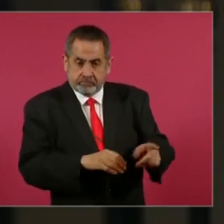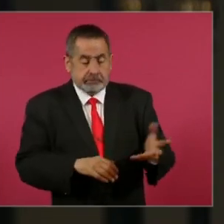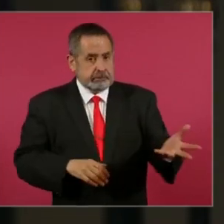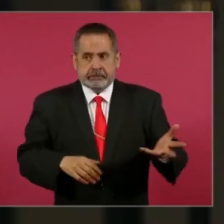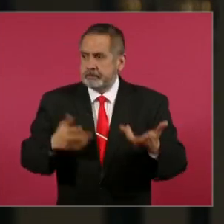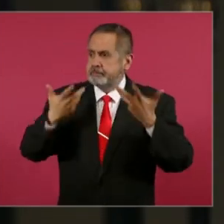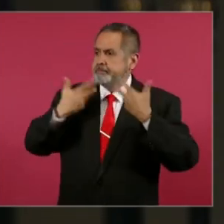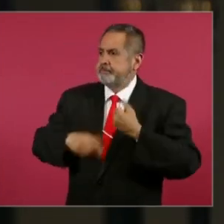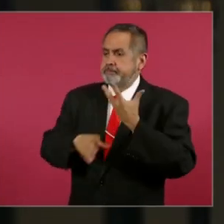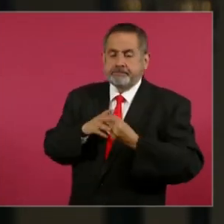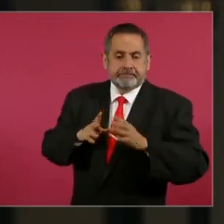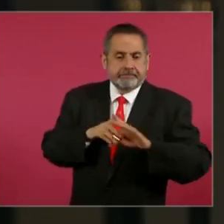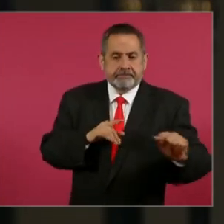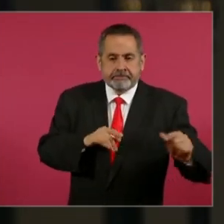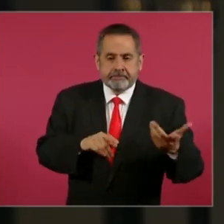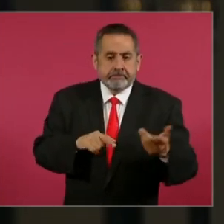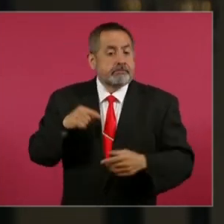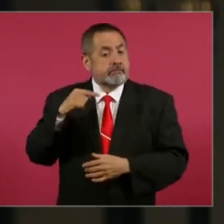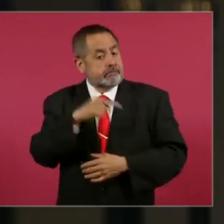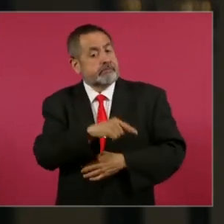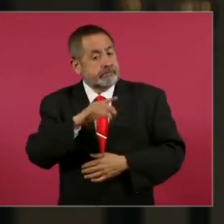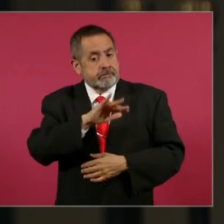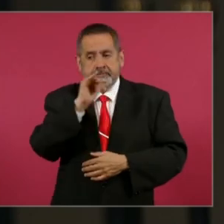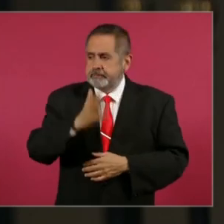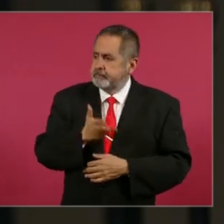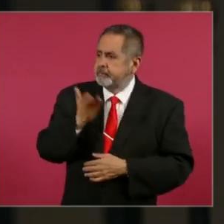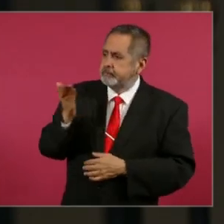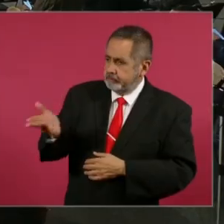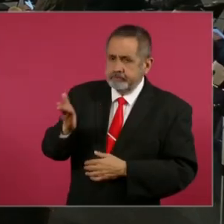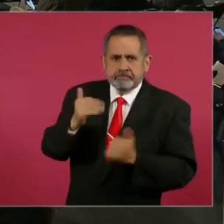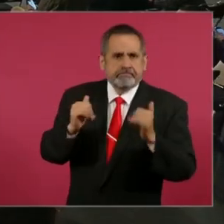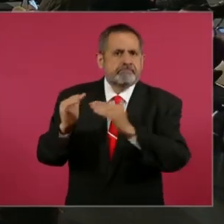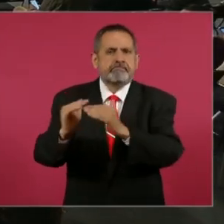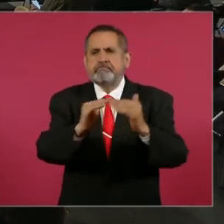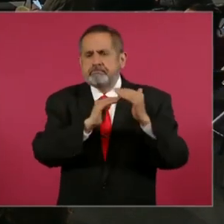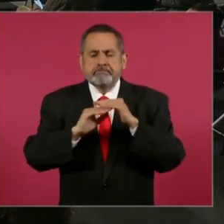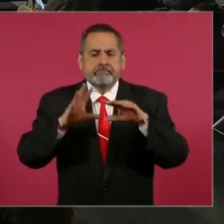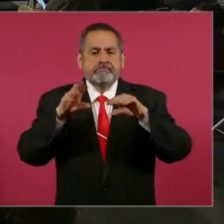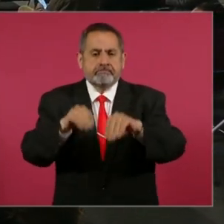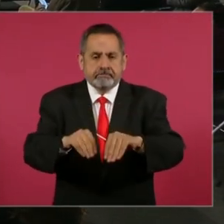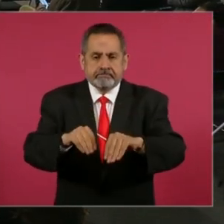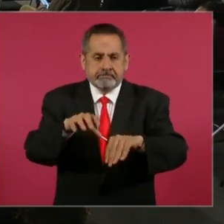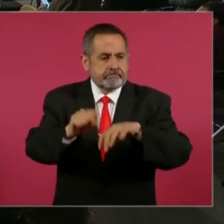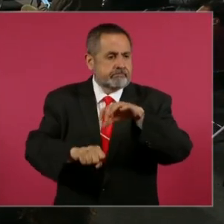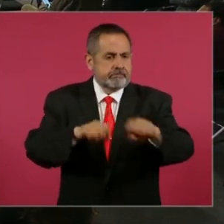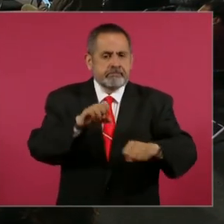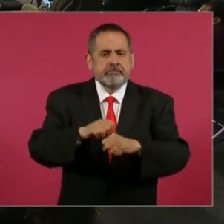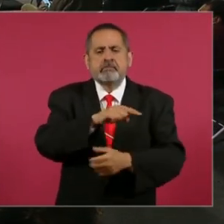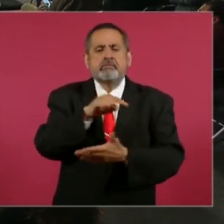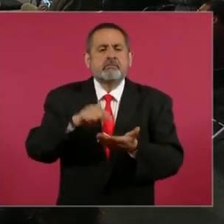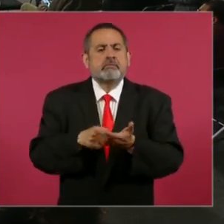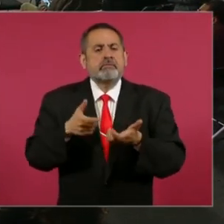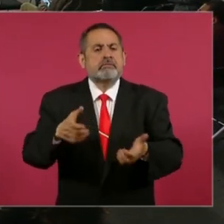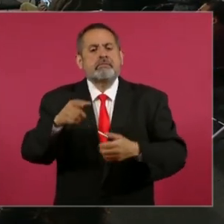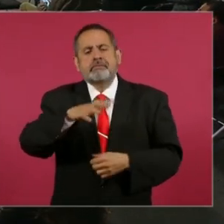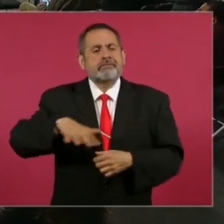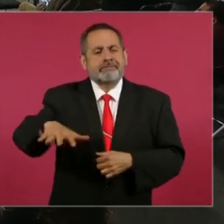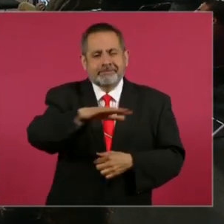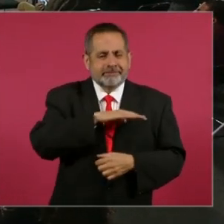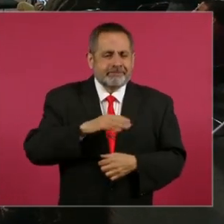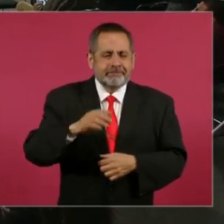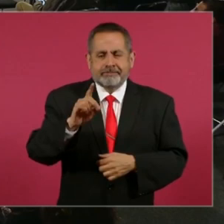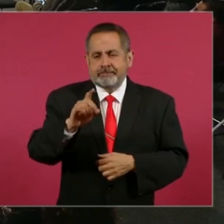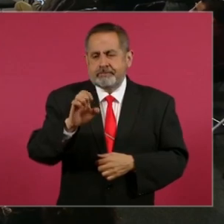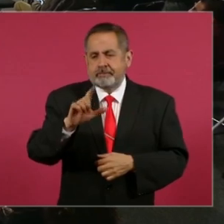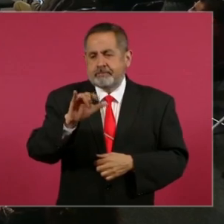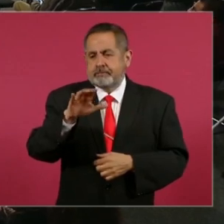este funcionario le había pedido que adquiriera viviendas abandonadas en Delicias y que pues le